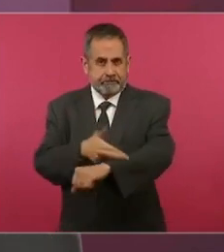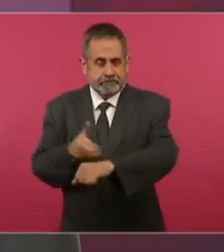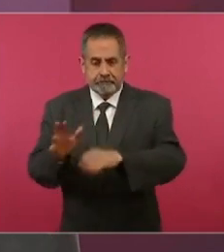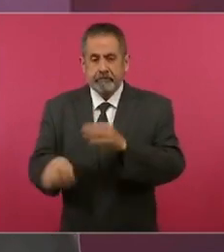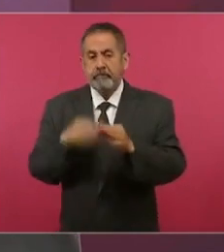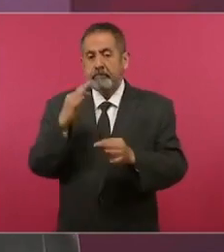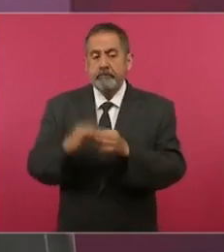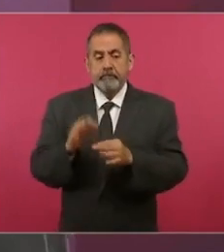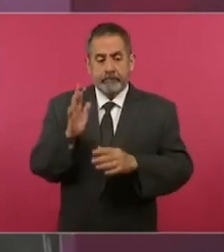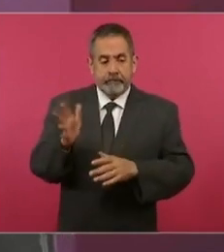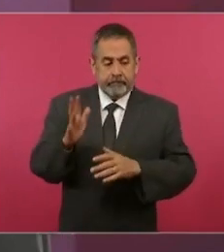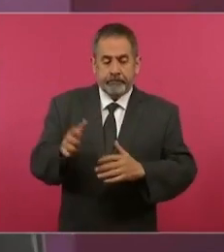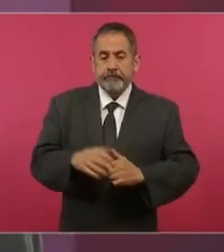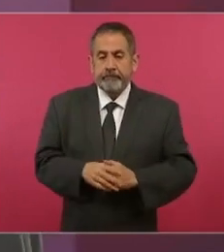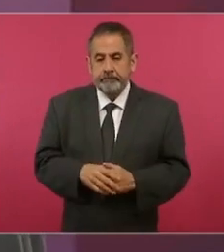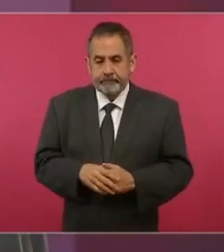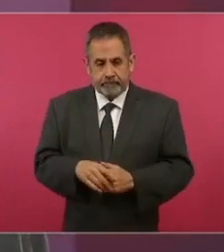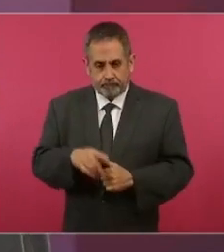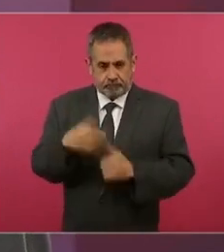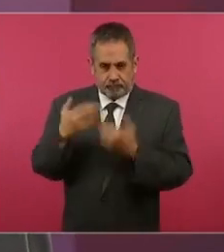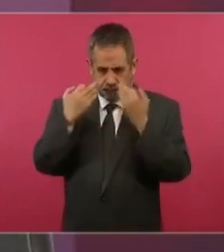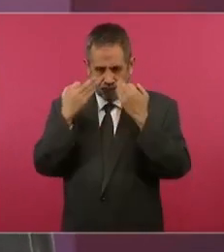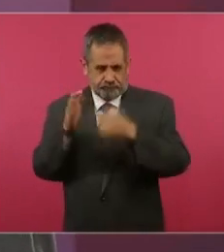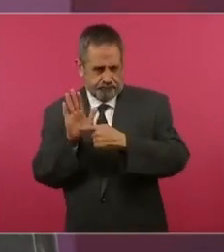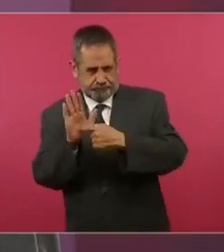como se va a constatar,